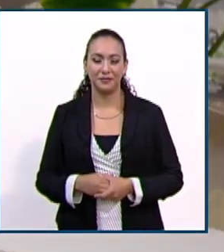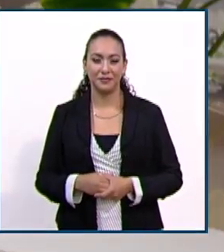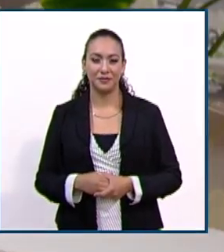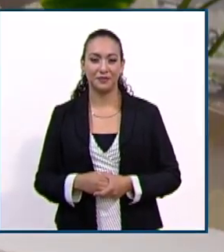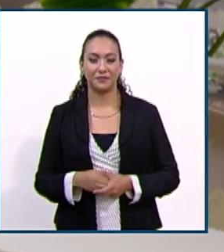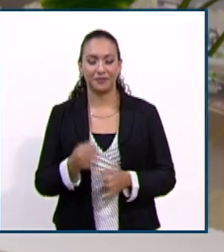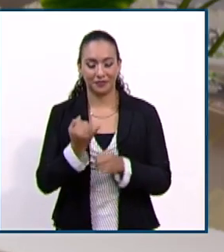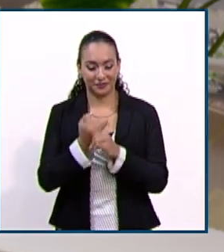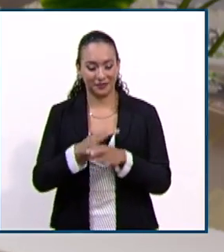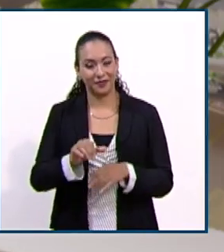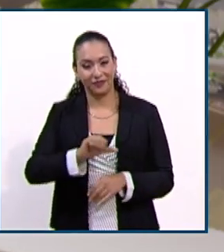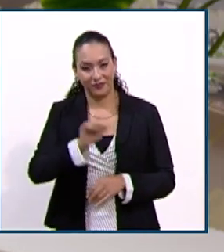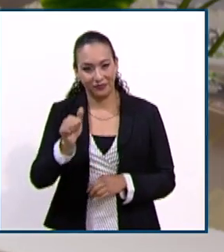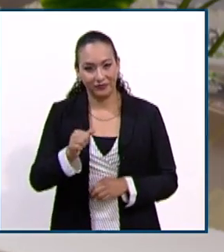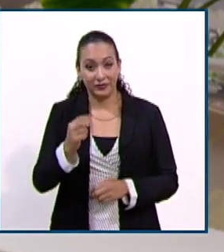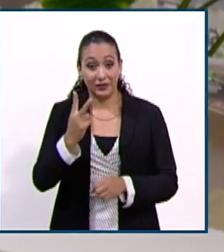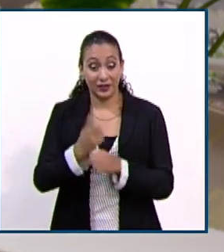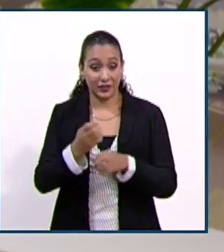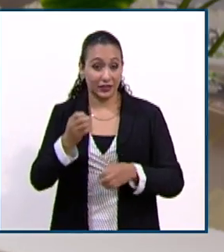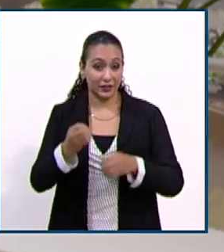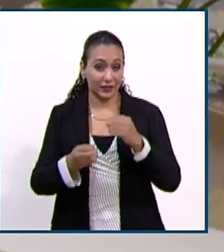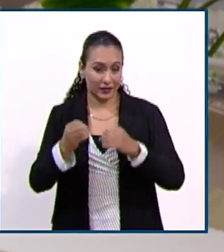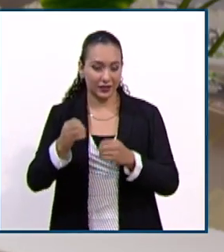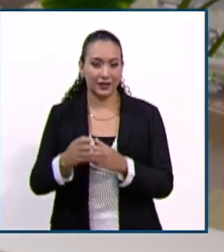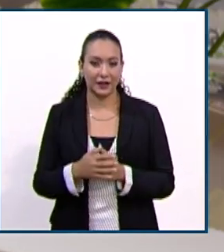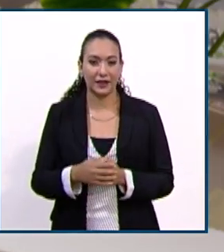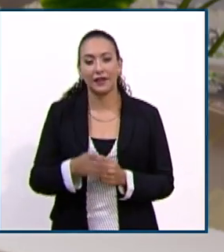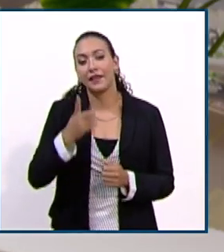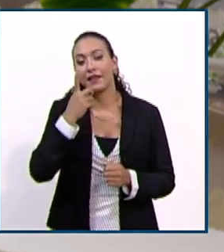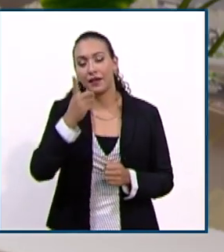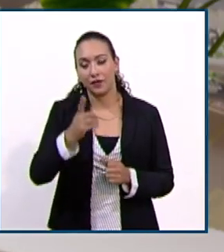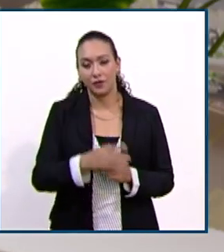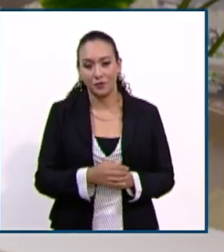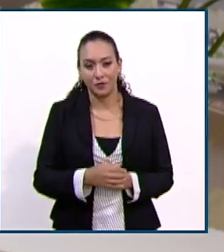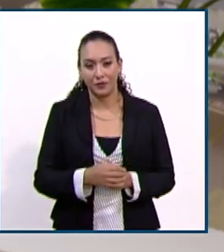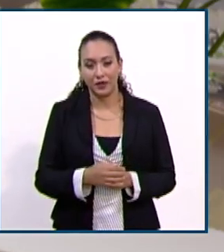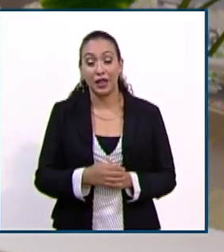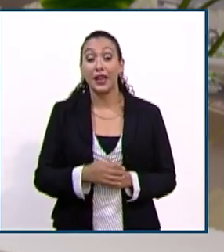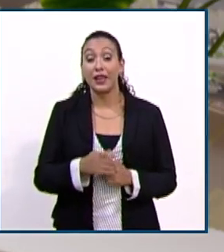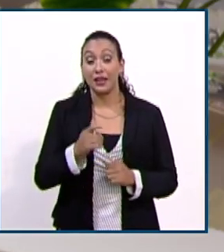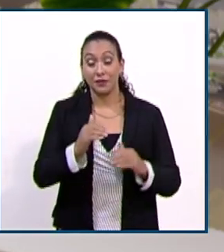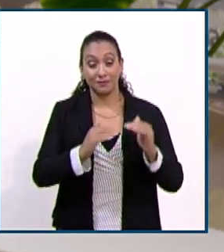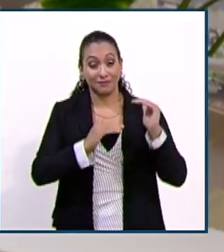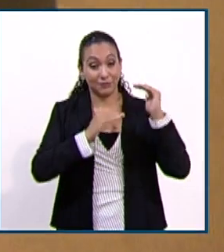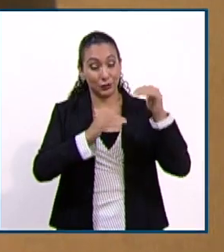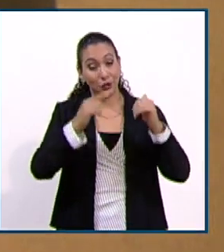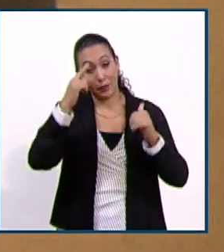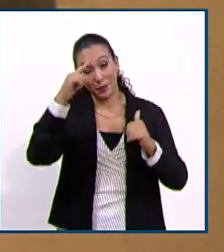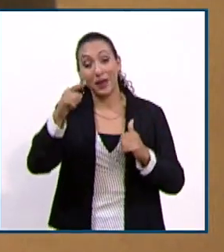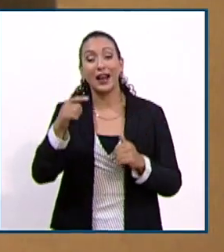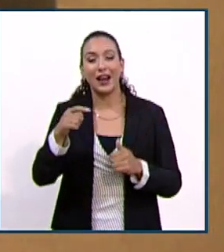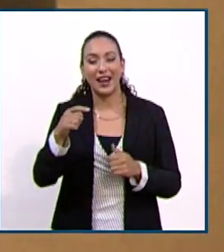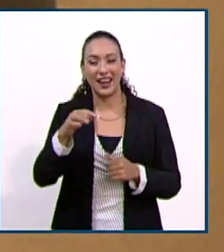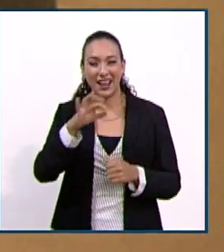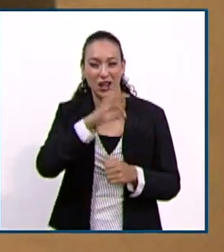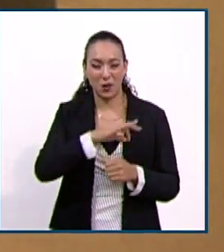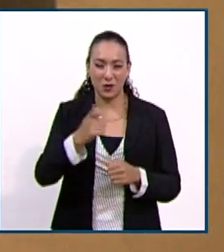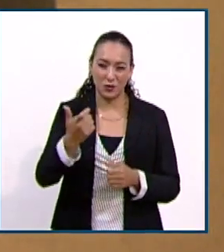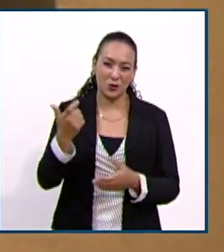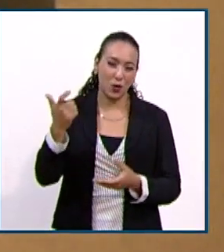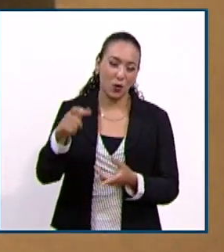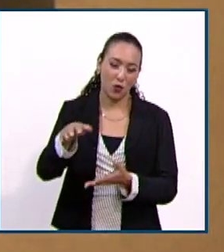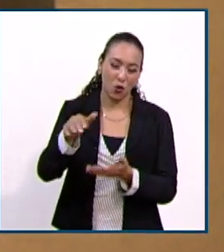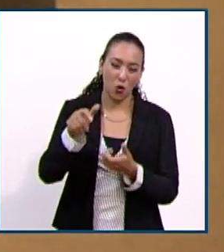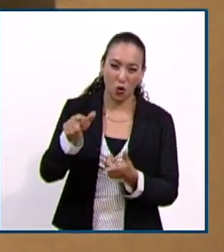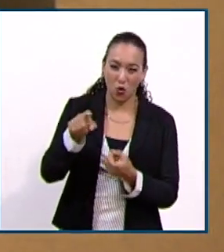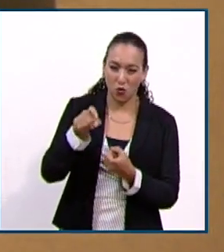En otra información, la segunda sala de la Corte determinó que establecer un monto máximo para el cobro de comisiones, previsto en el párrafo octavo